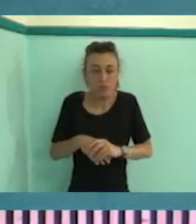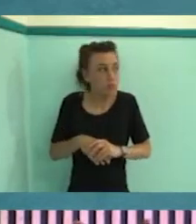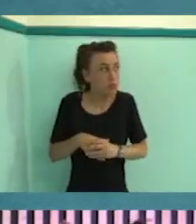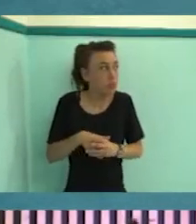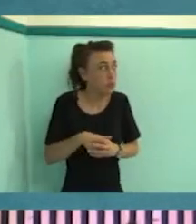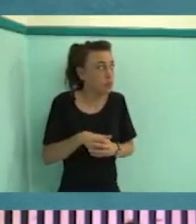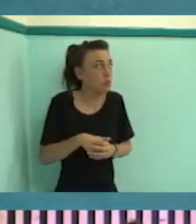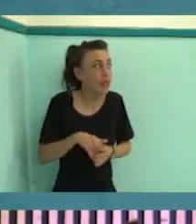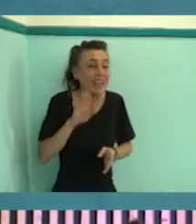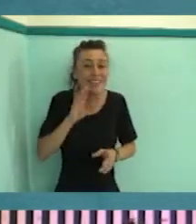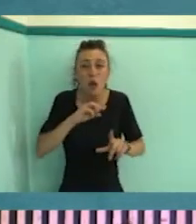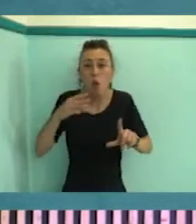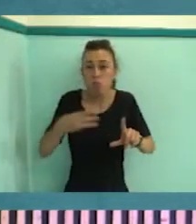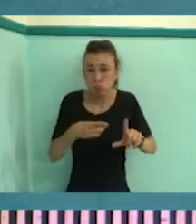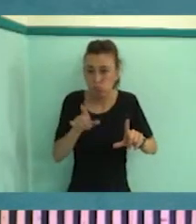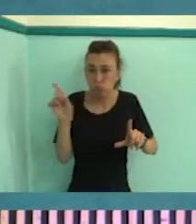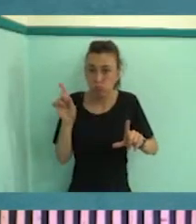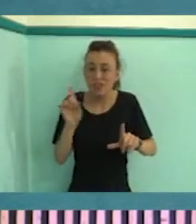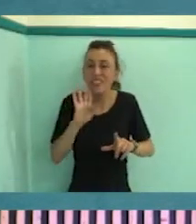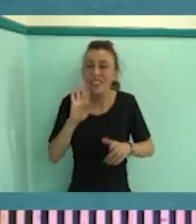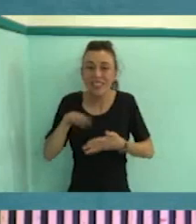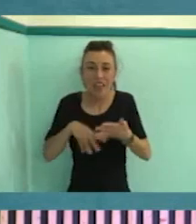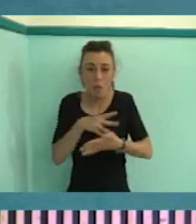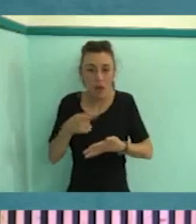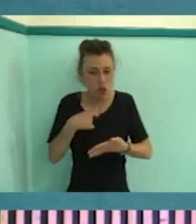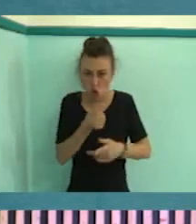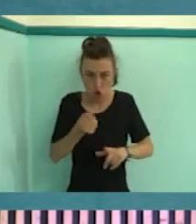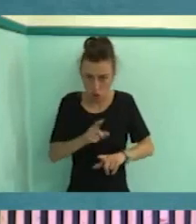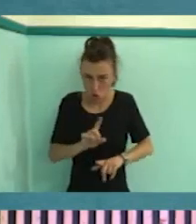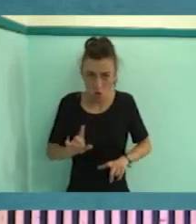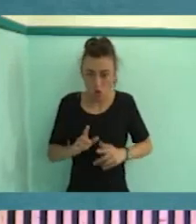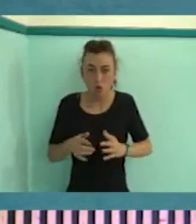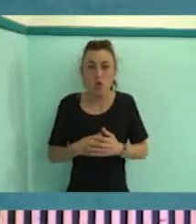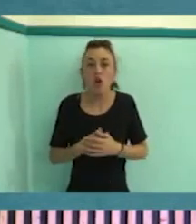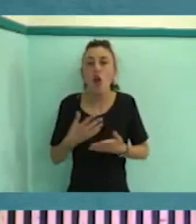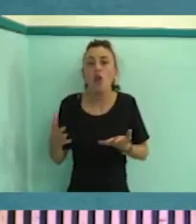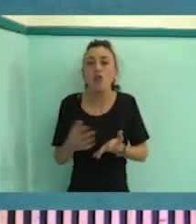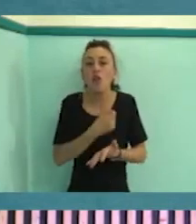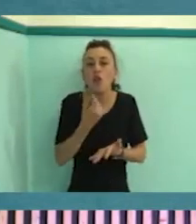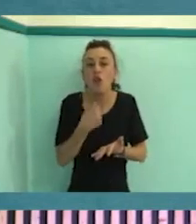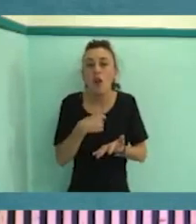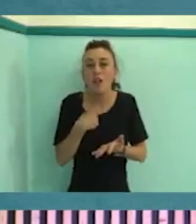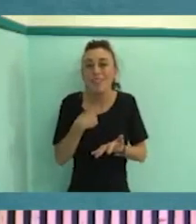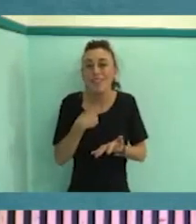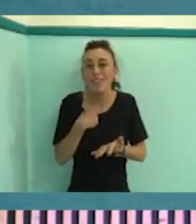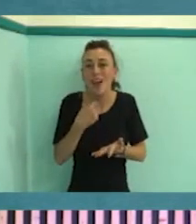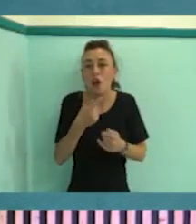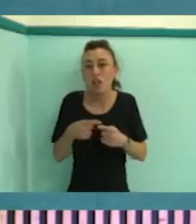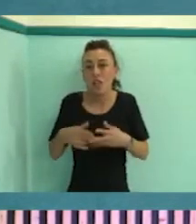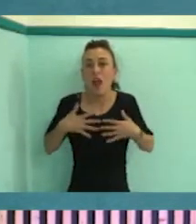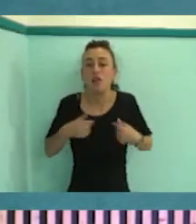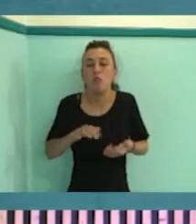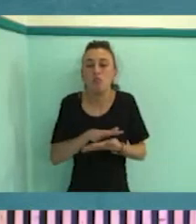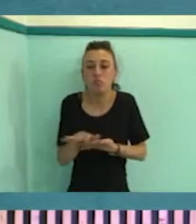tenéis esta misma tablilla que yo no la he dibujado vale Y son todos los determinantes de la salud por qué hacemos el activismo contra la gordofobia que hacemos y